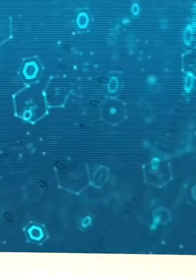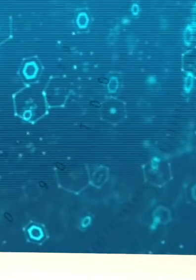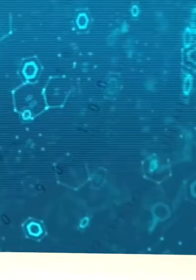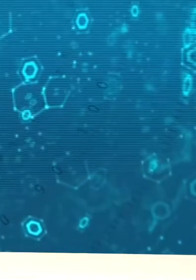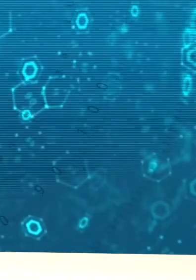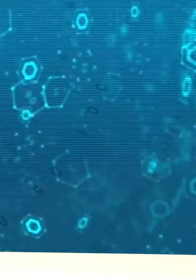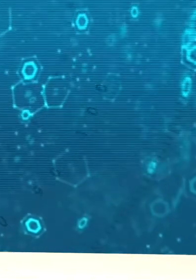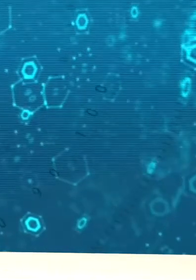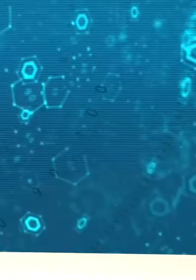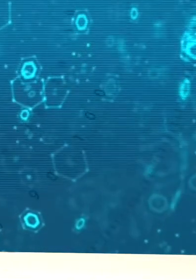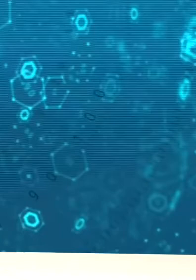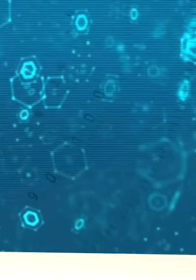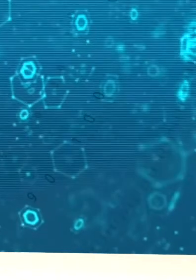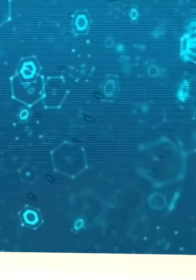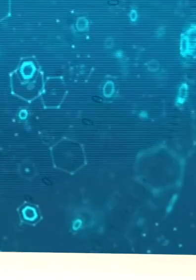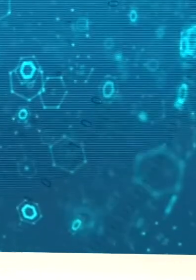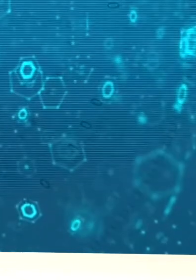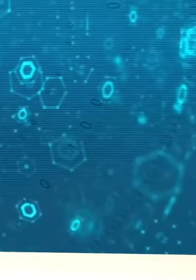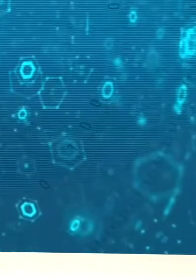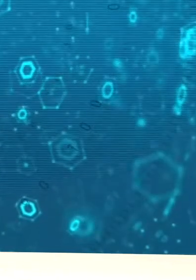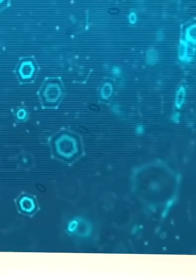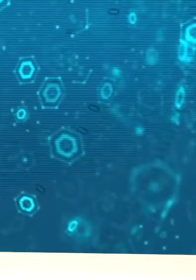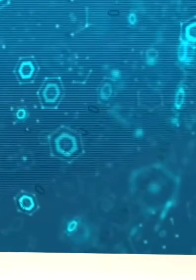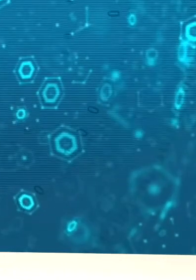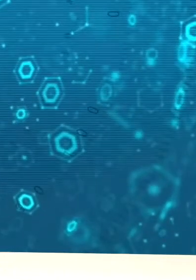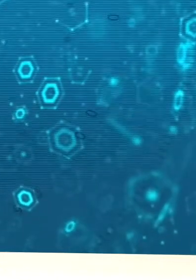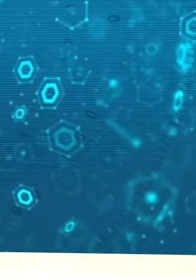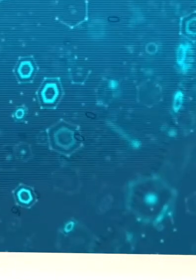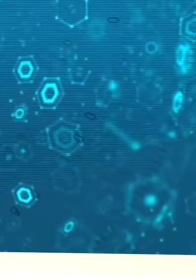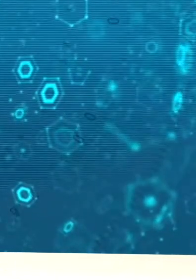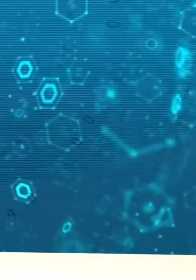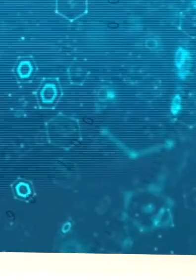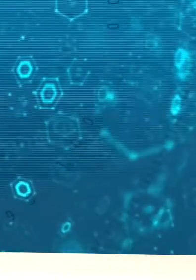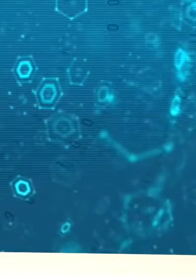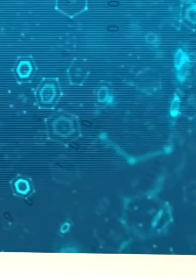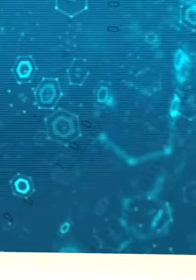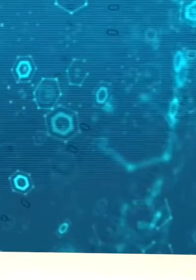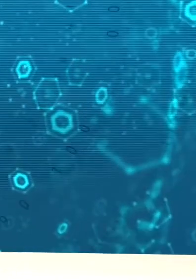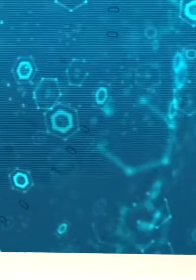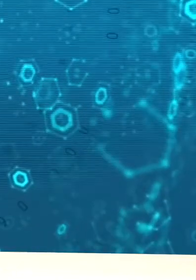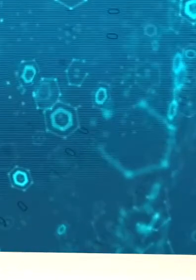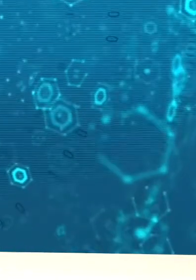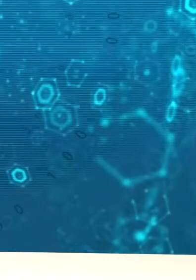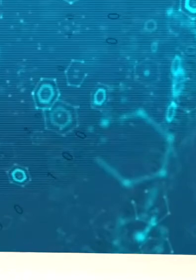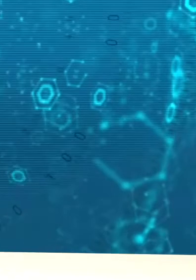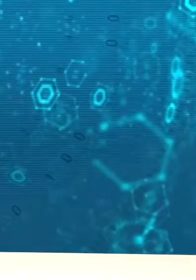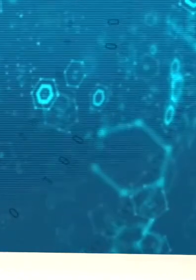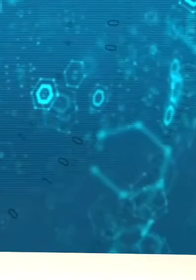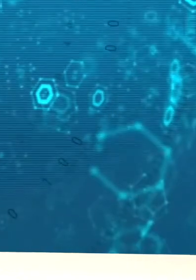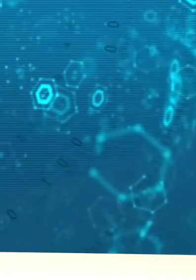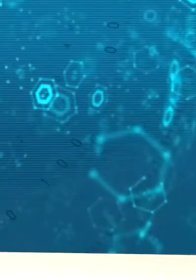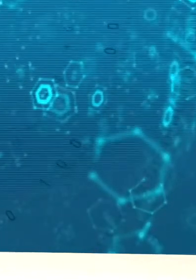oficiales de esta semana y de este día, hoy estuvo en el lanzamiento de lo que es el registro de